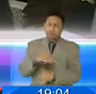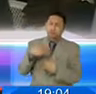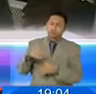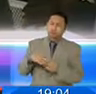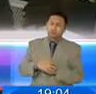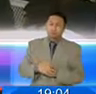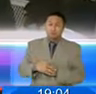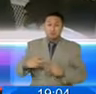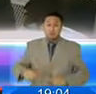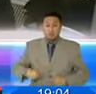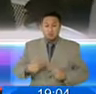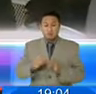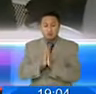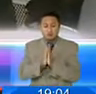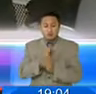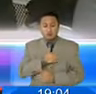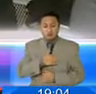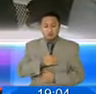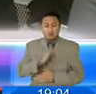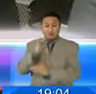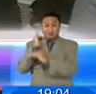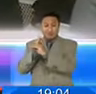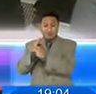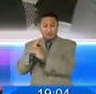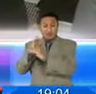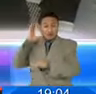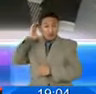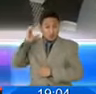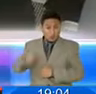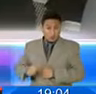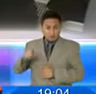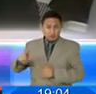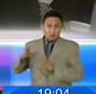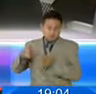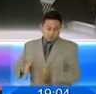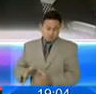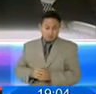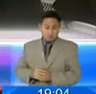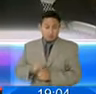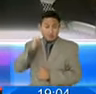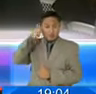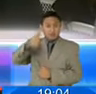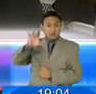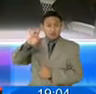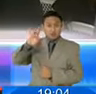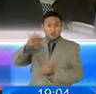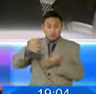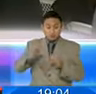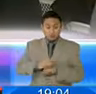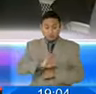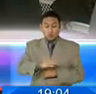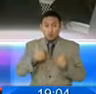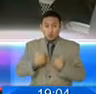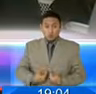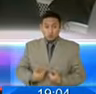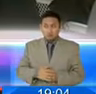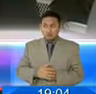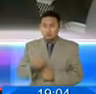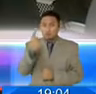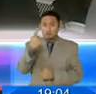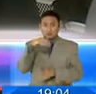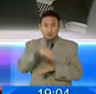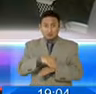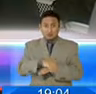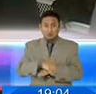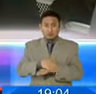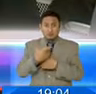solicitó ser enterrado en la catedral de Cuenca por eso mañana 8 de febrero se trasladará su cuerpo a las 13 horas